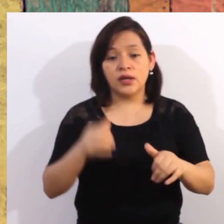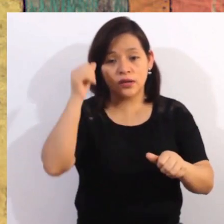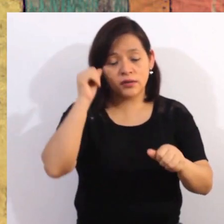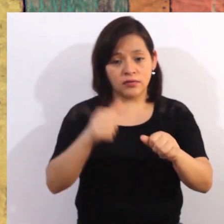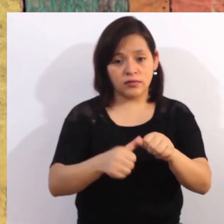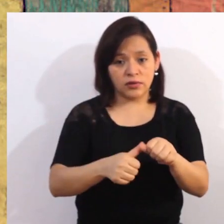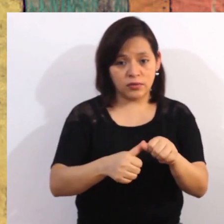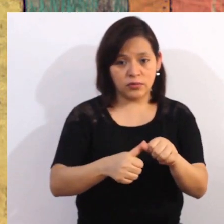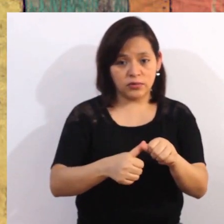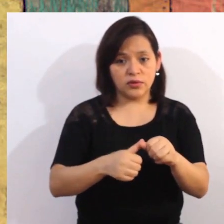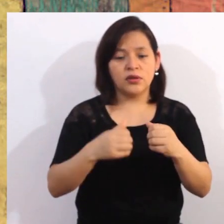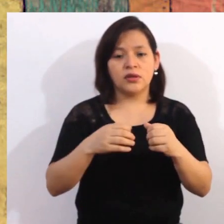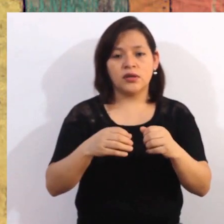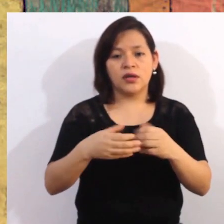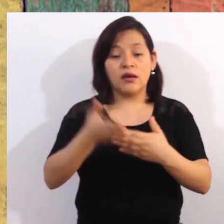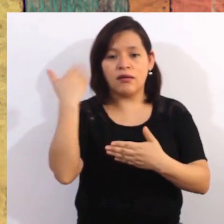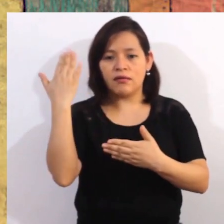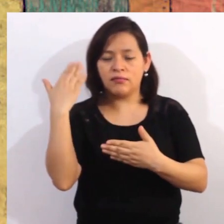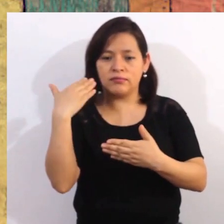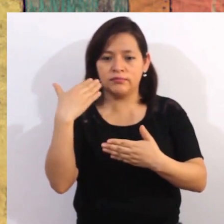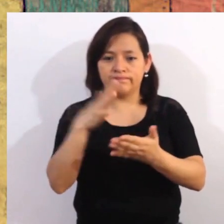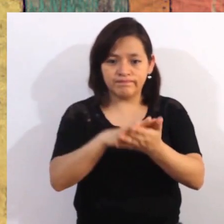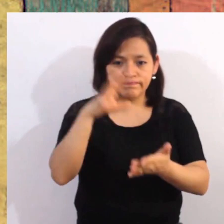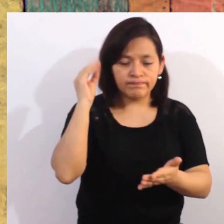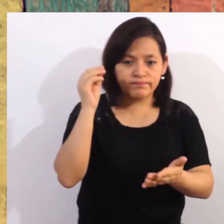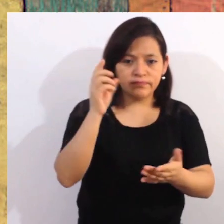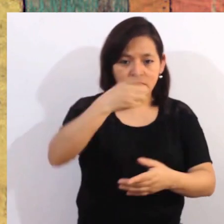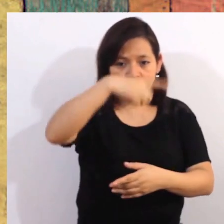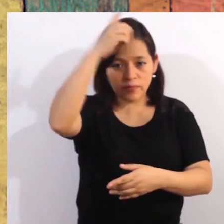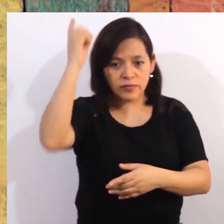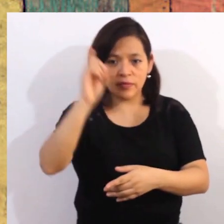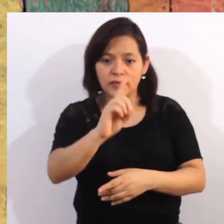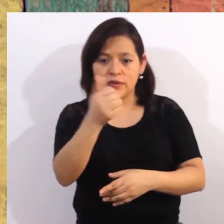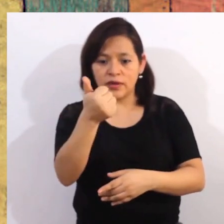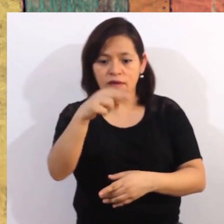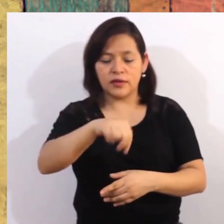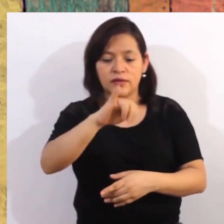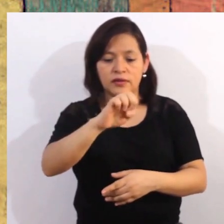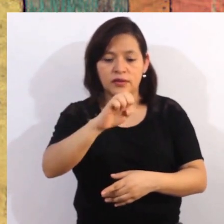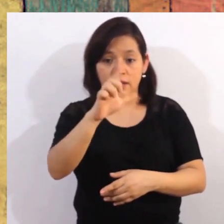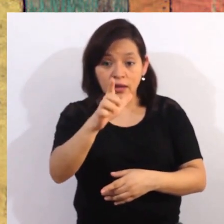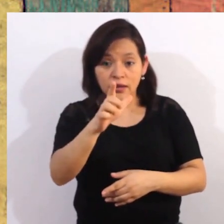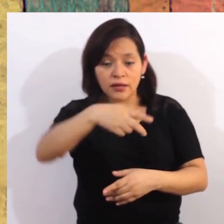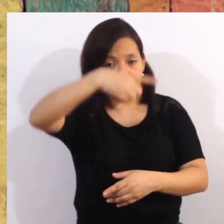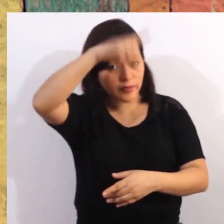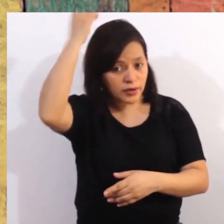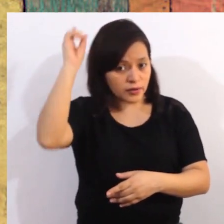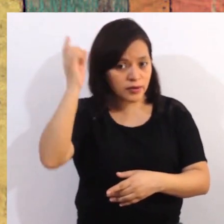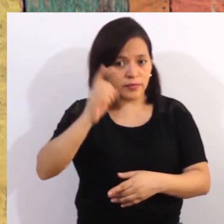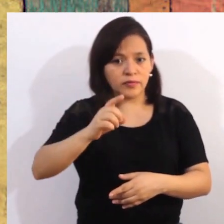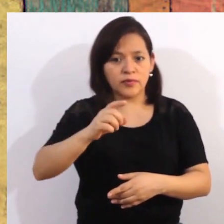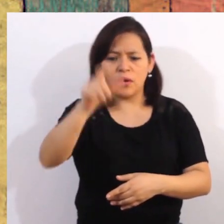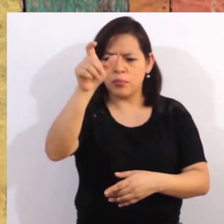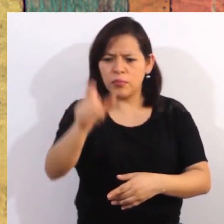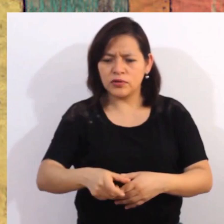Daniel, consideremos algunos aspectos como antecedente. No olvides que Daniel, este es un personaje